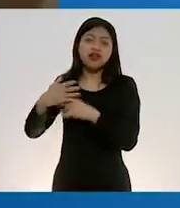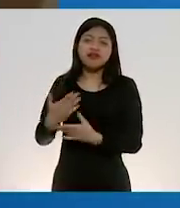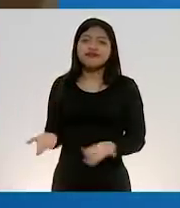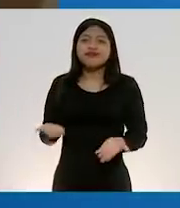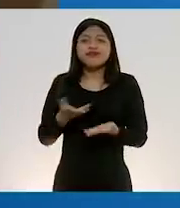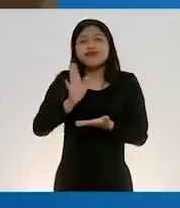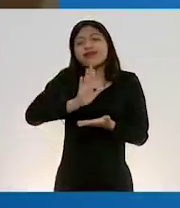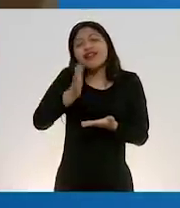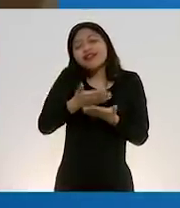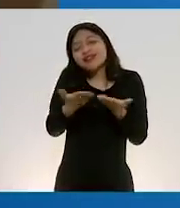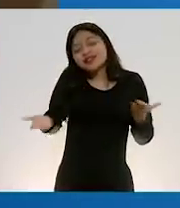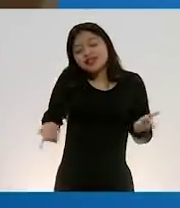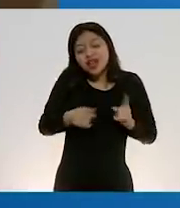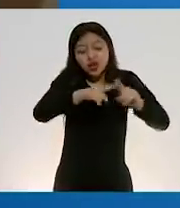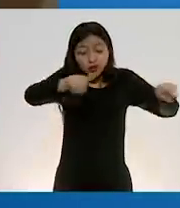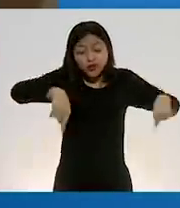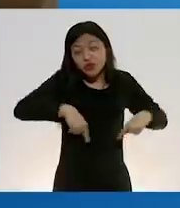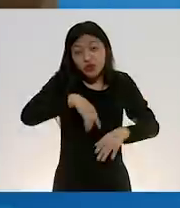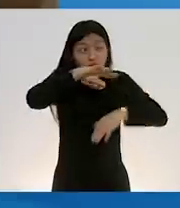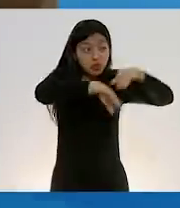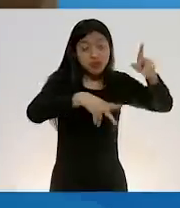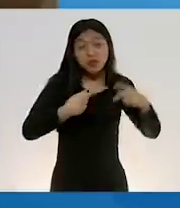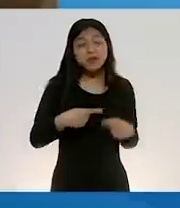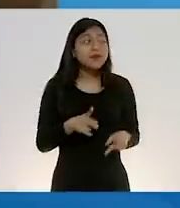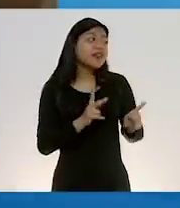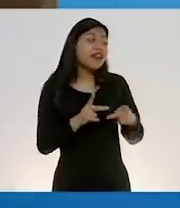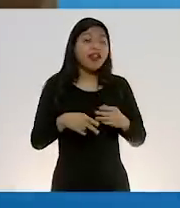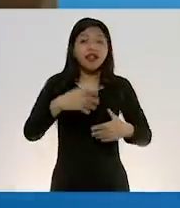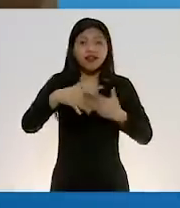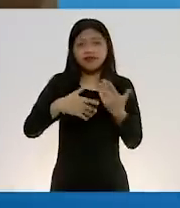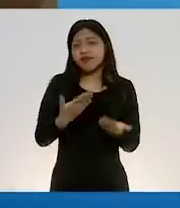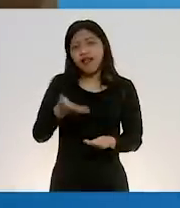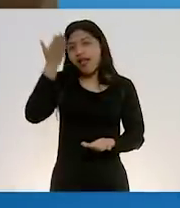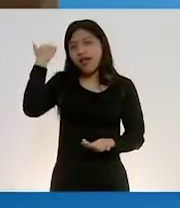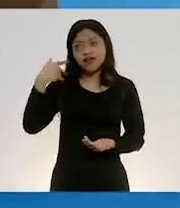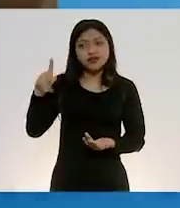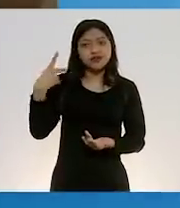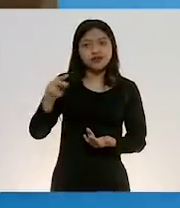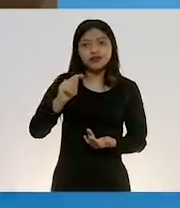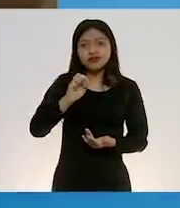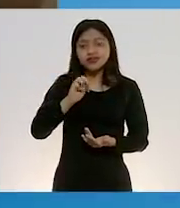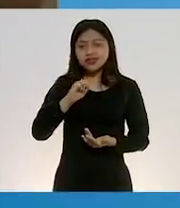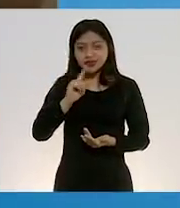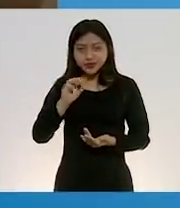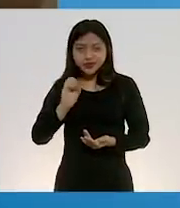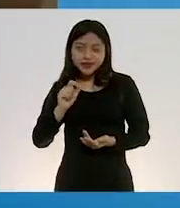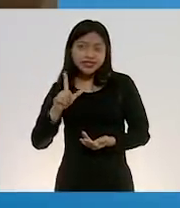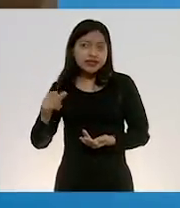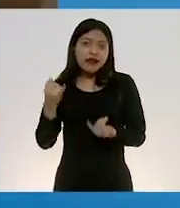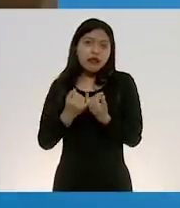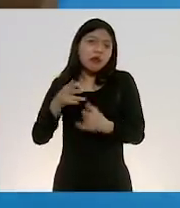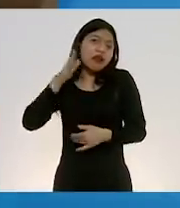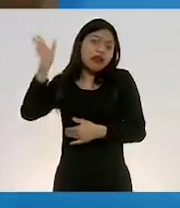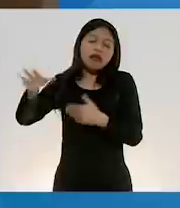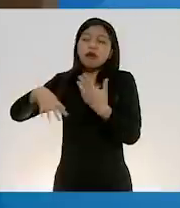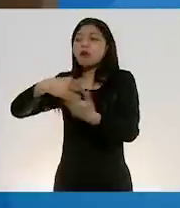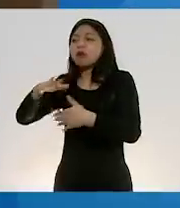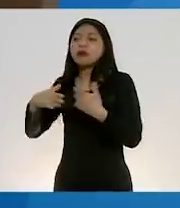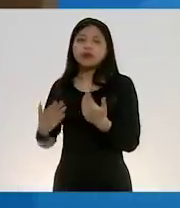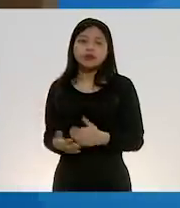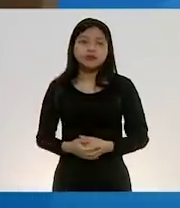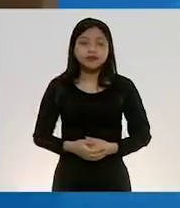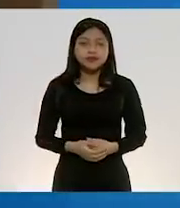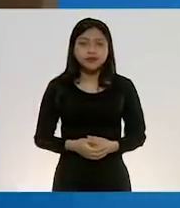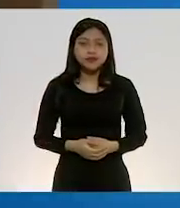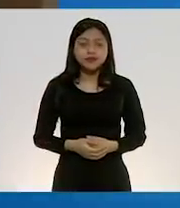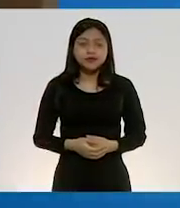o a la alberca, pues así iban a los temazcales. Ese era el carácter que tenía. En alguna época hubo